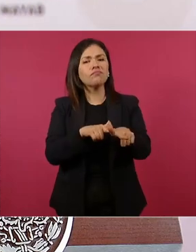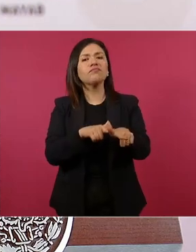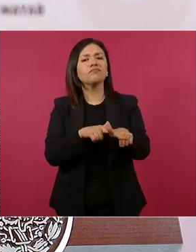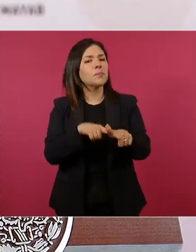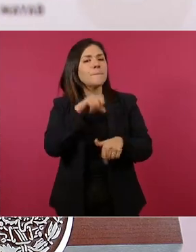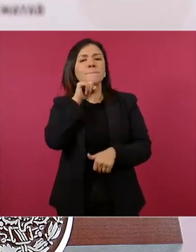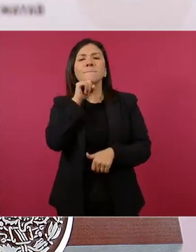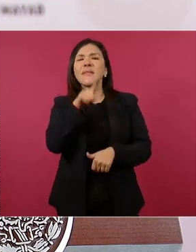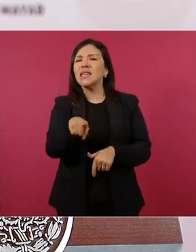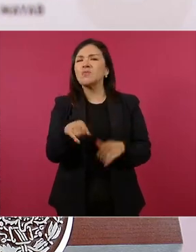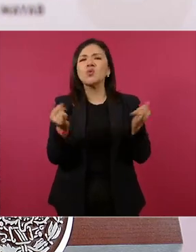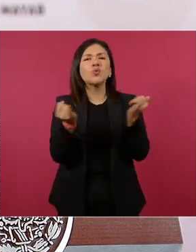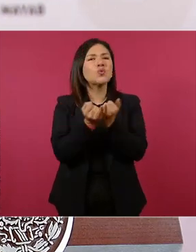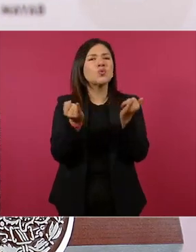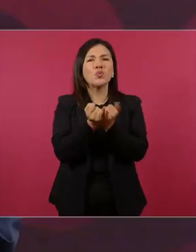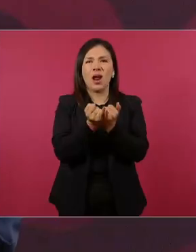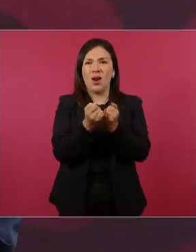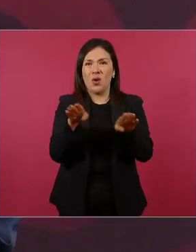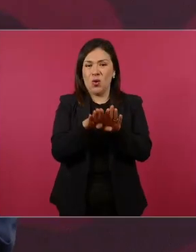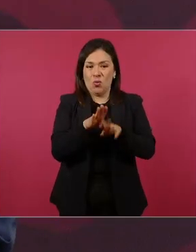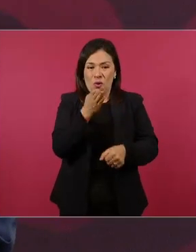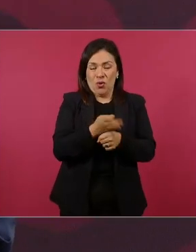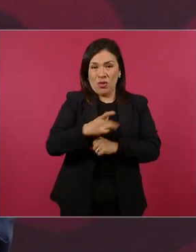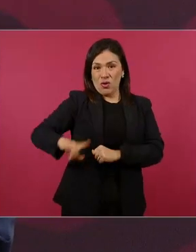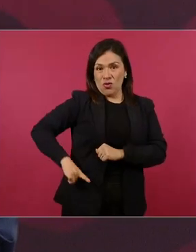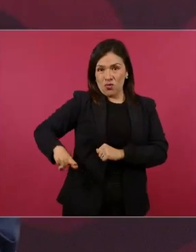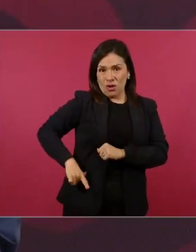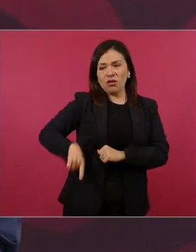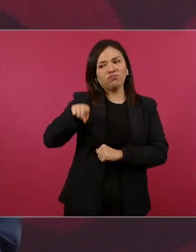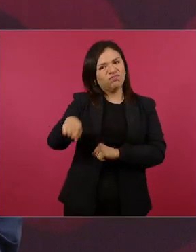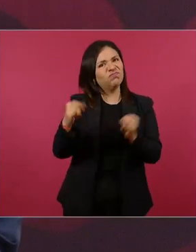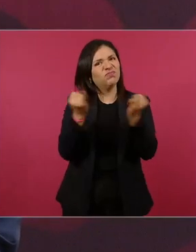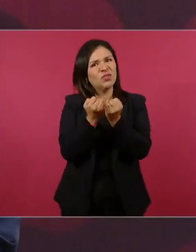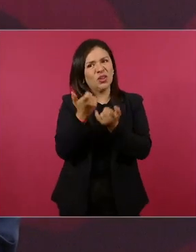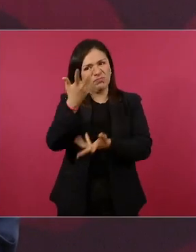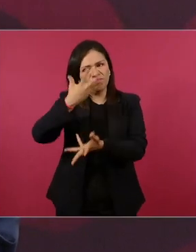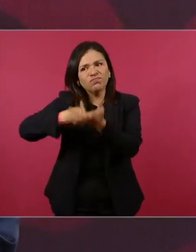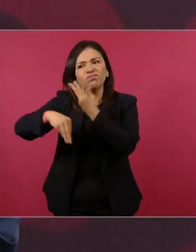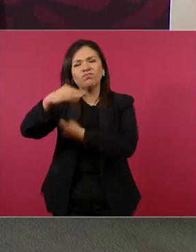el mismo ritmo de inversión pública